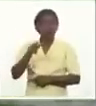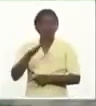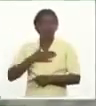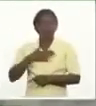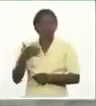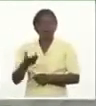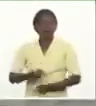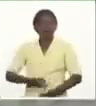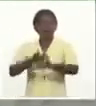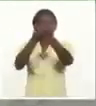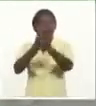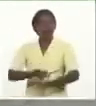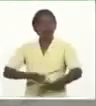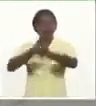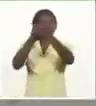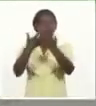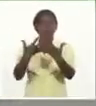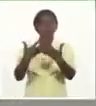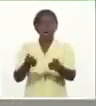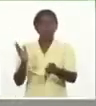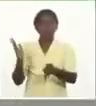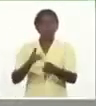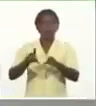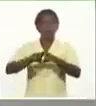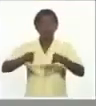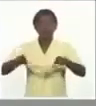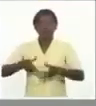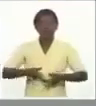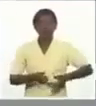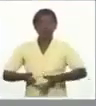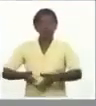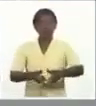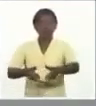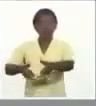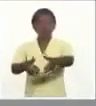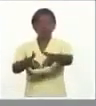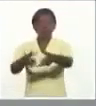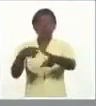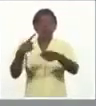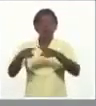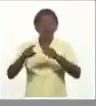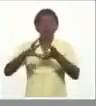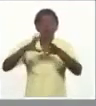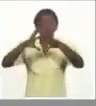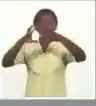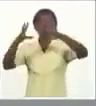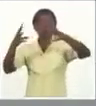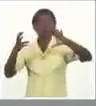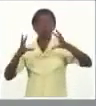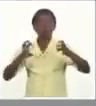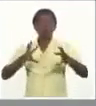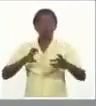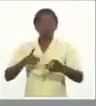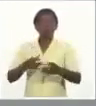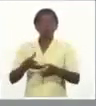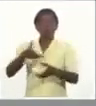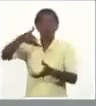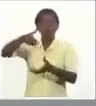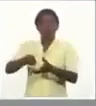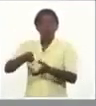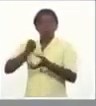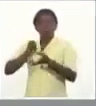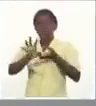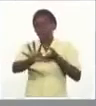espuma, mangueras y otros materiales e insumos. También llegan a Matanzas 9 técnicos especializados en situaciones de